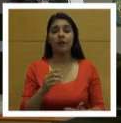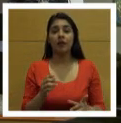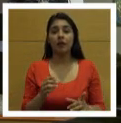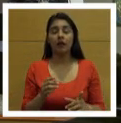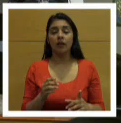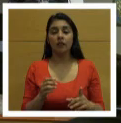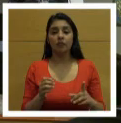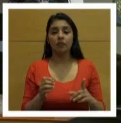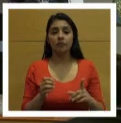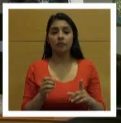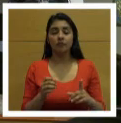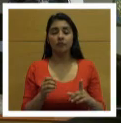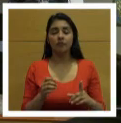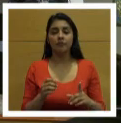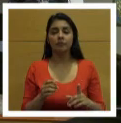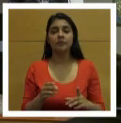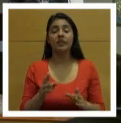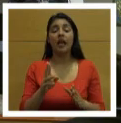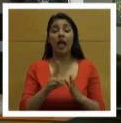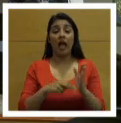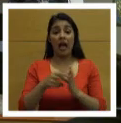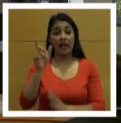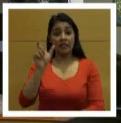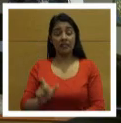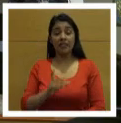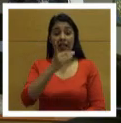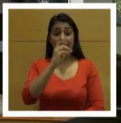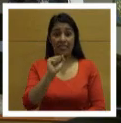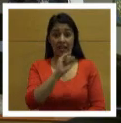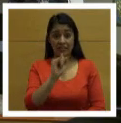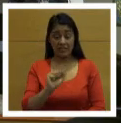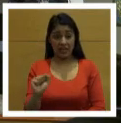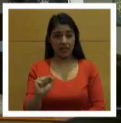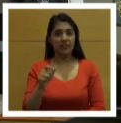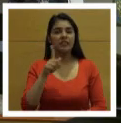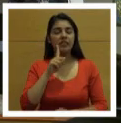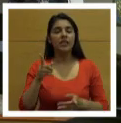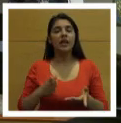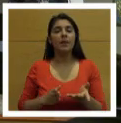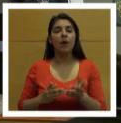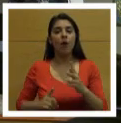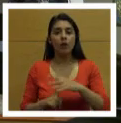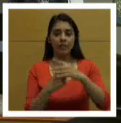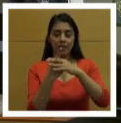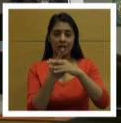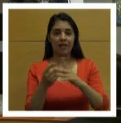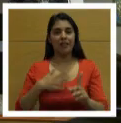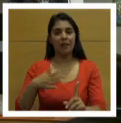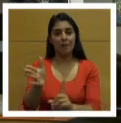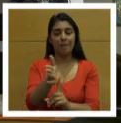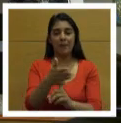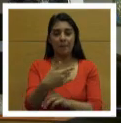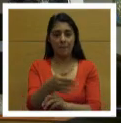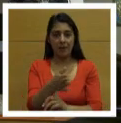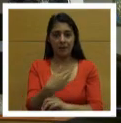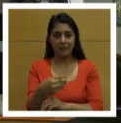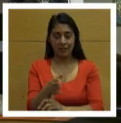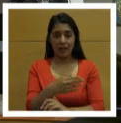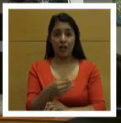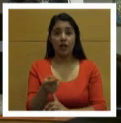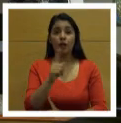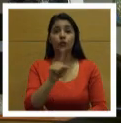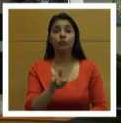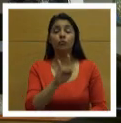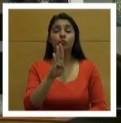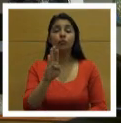fragmento de la obra del artista plástico chileno Fernando Daza, denominado Los orígenes de mi patria surreal. Se trata de una réplica